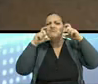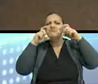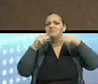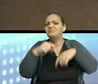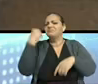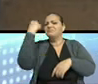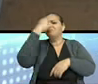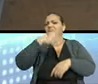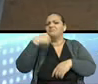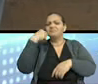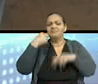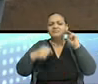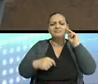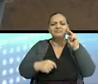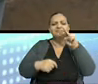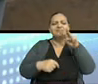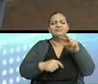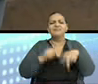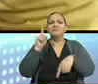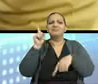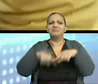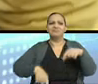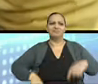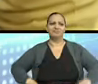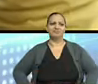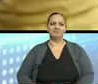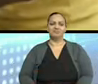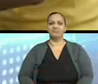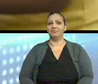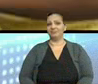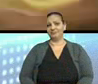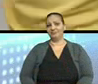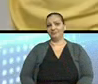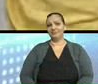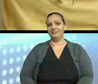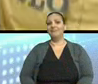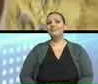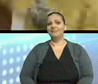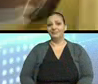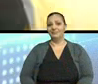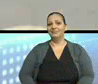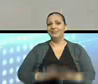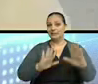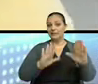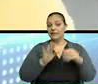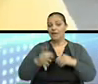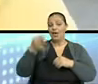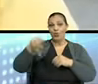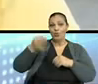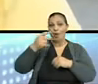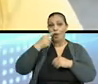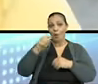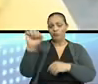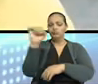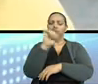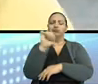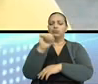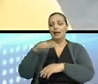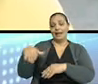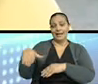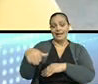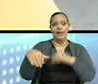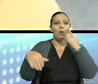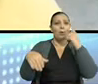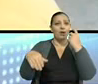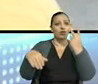asesinato. Sí. Que hicieron al señor. Es que no se los descubre. No se los reconoce. Sí. A los asesinos no se los reconoce para nada. No se los